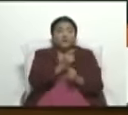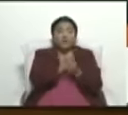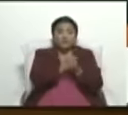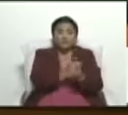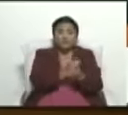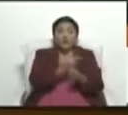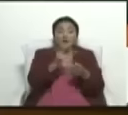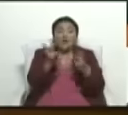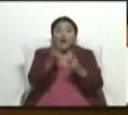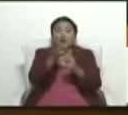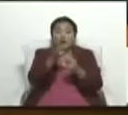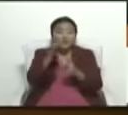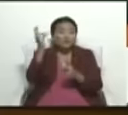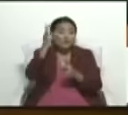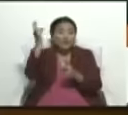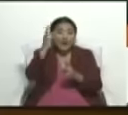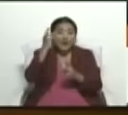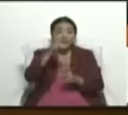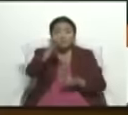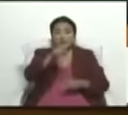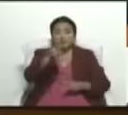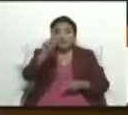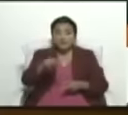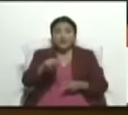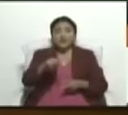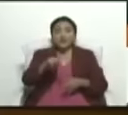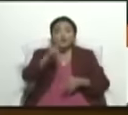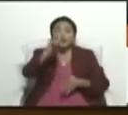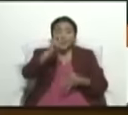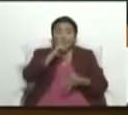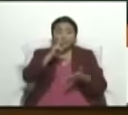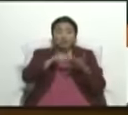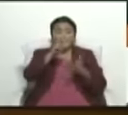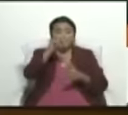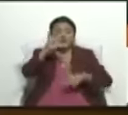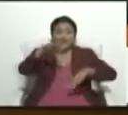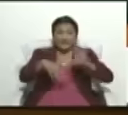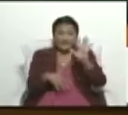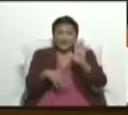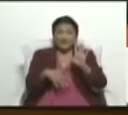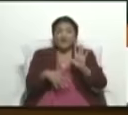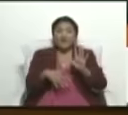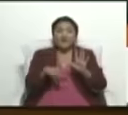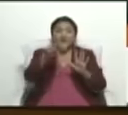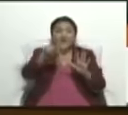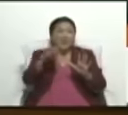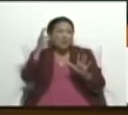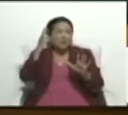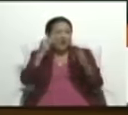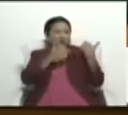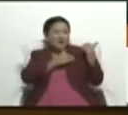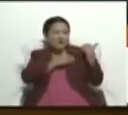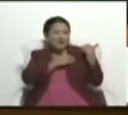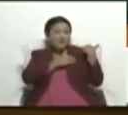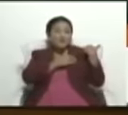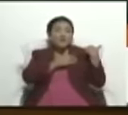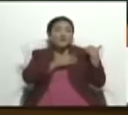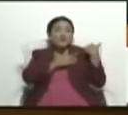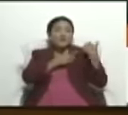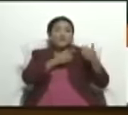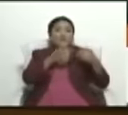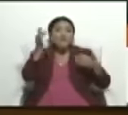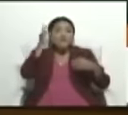año 2015, gestión de la innombrable Ortega Díaz, actuaron de